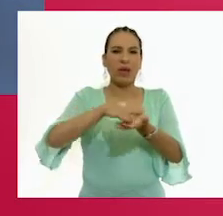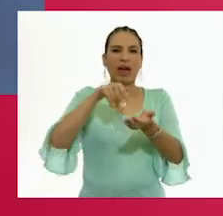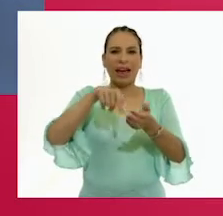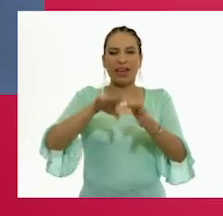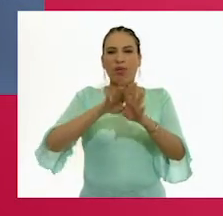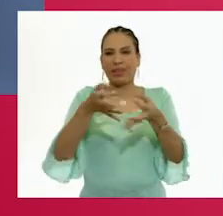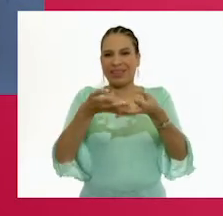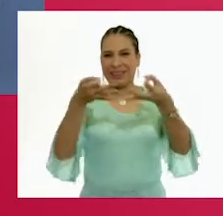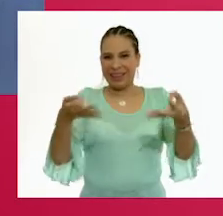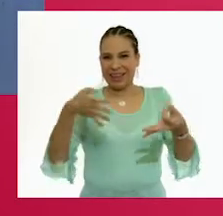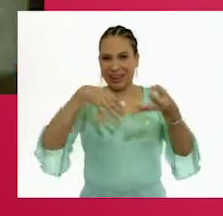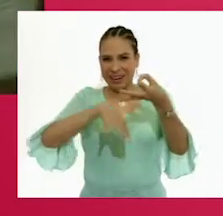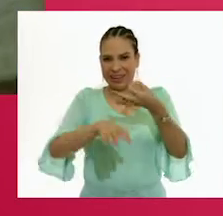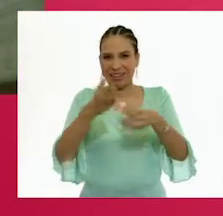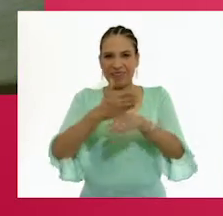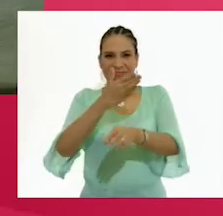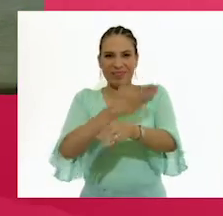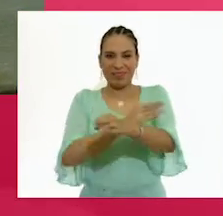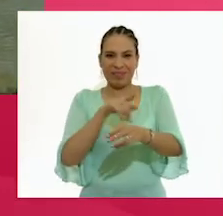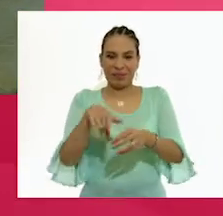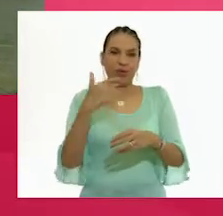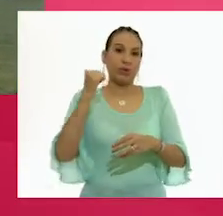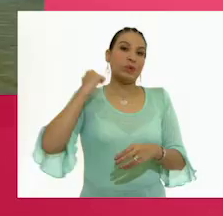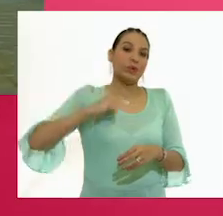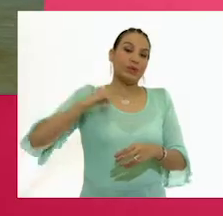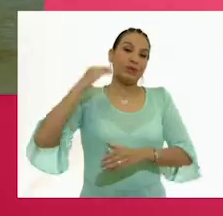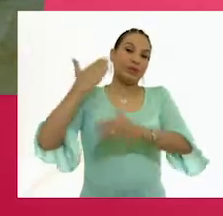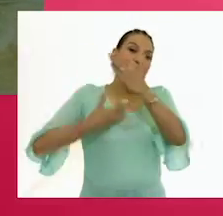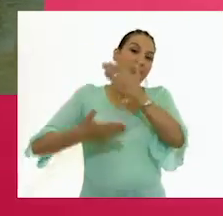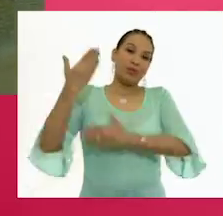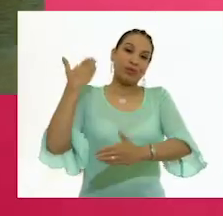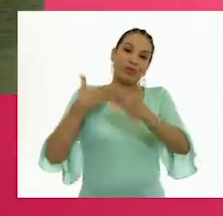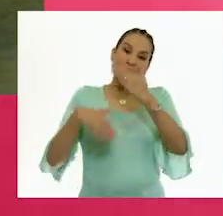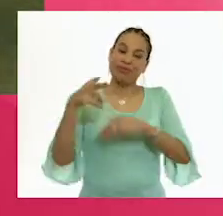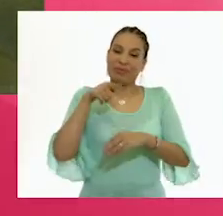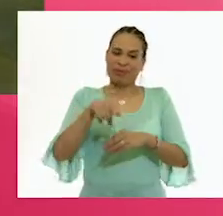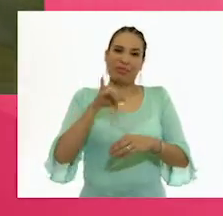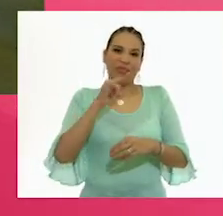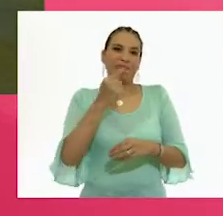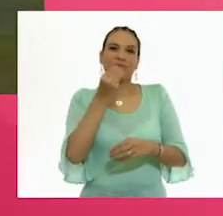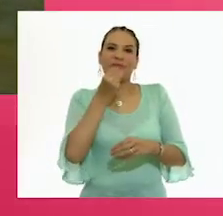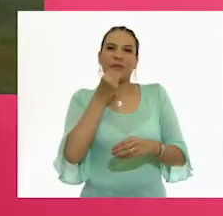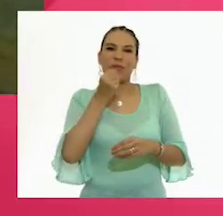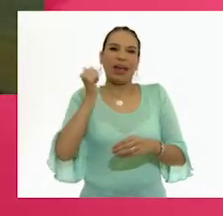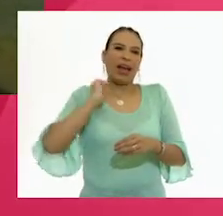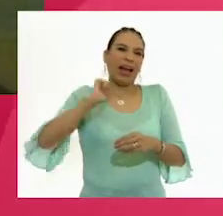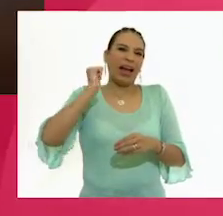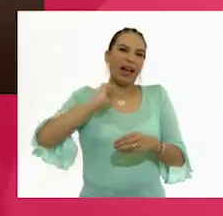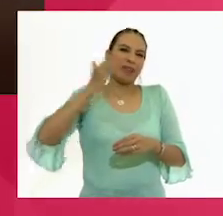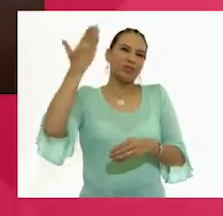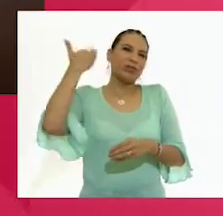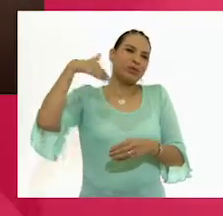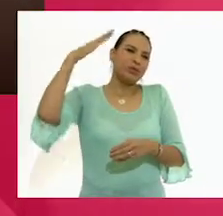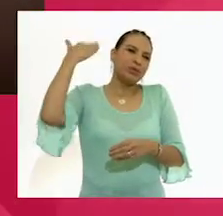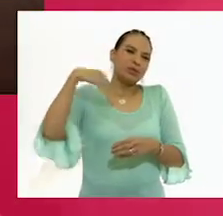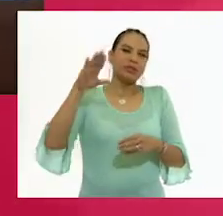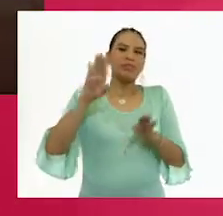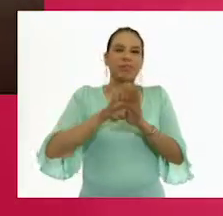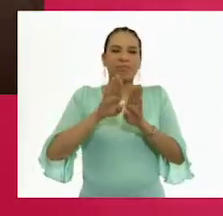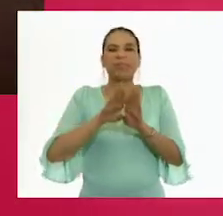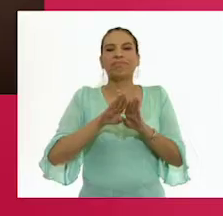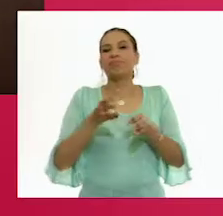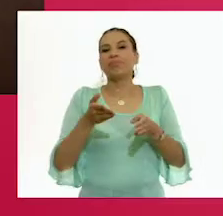tierra con leña de mezquite. Es una receta ancestral. Sí, es una receta ya de nuestros antepasados que